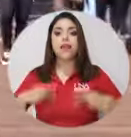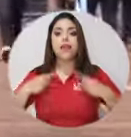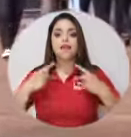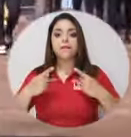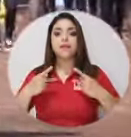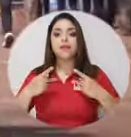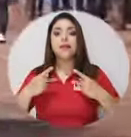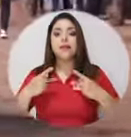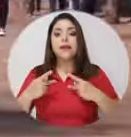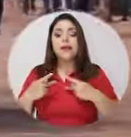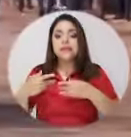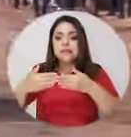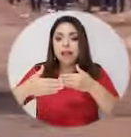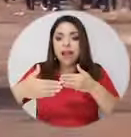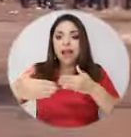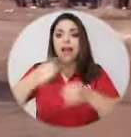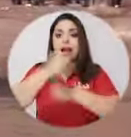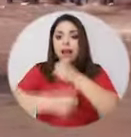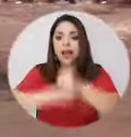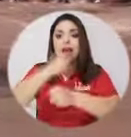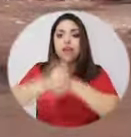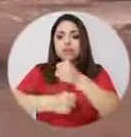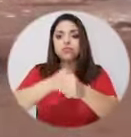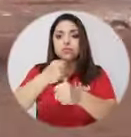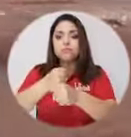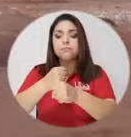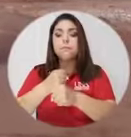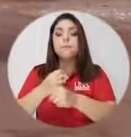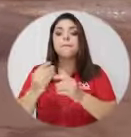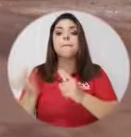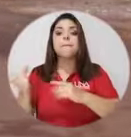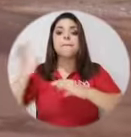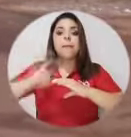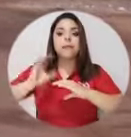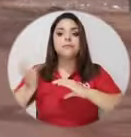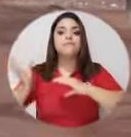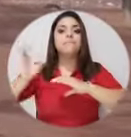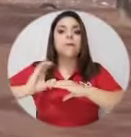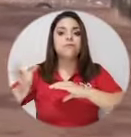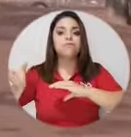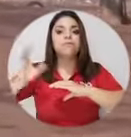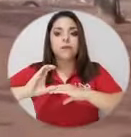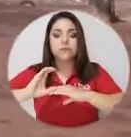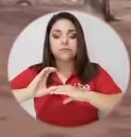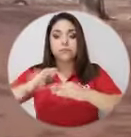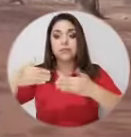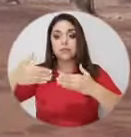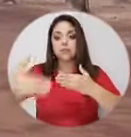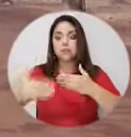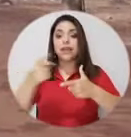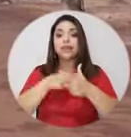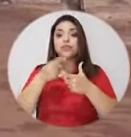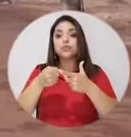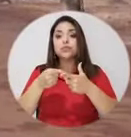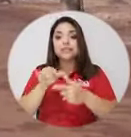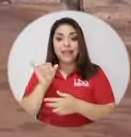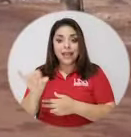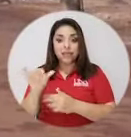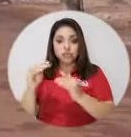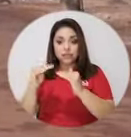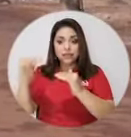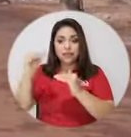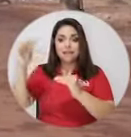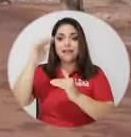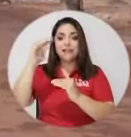años tienden a tener más peso en lo que ocurre posteriormente y son precisamente esos niveles donde la encuesta